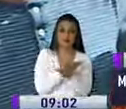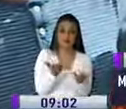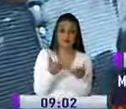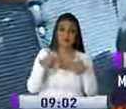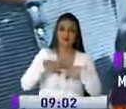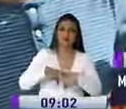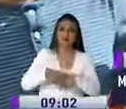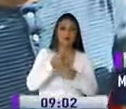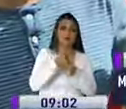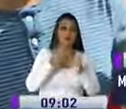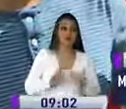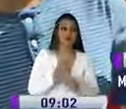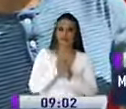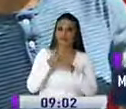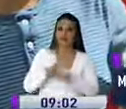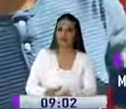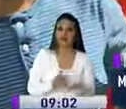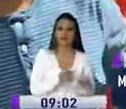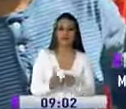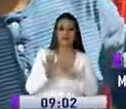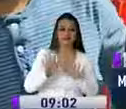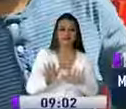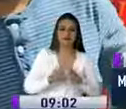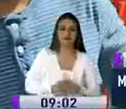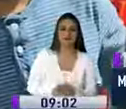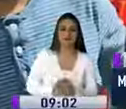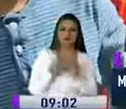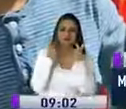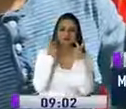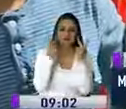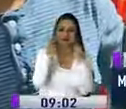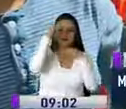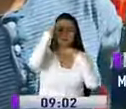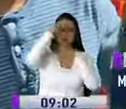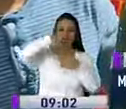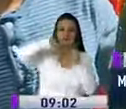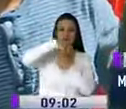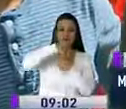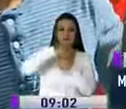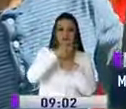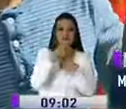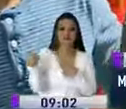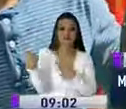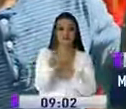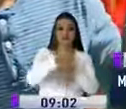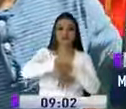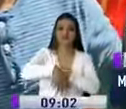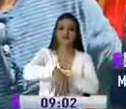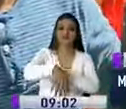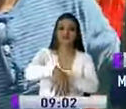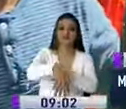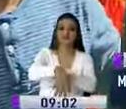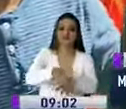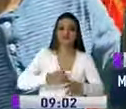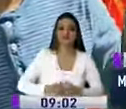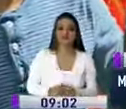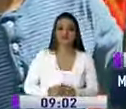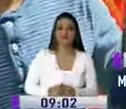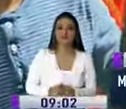con los trabajadores mientras preparaban toda esta marcha. Veamos la nota y luego regresamos con todo el recorrido de lo que será esta